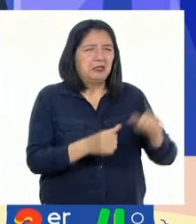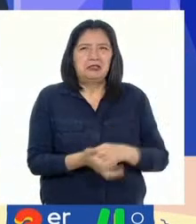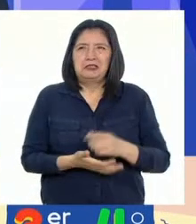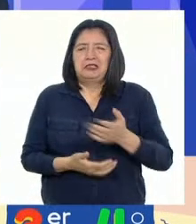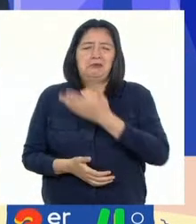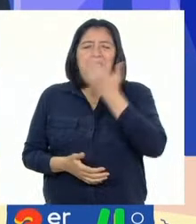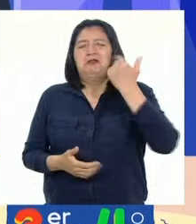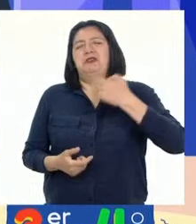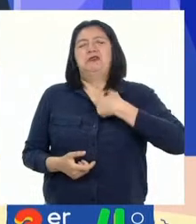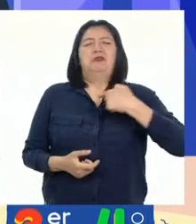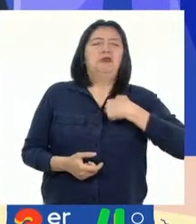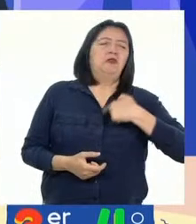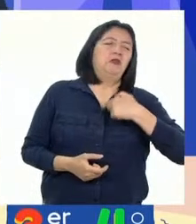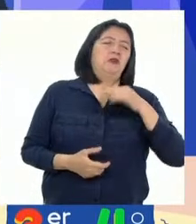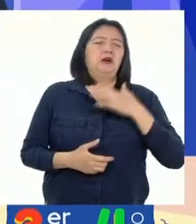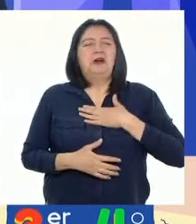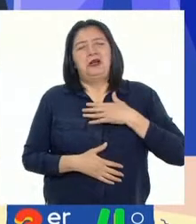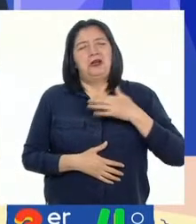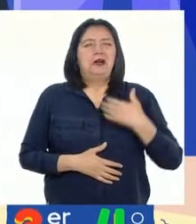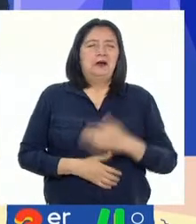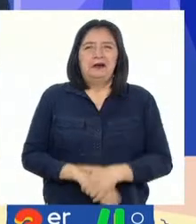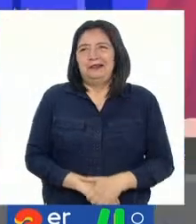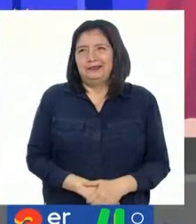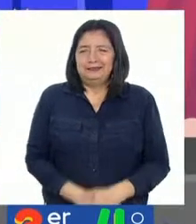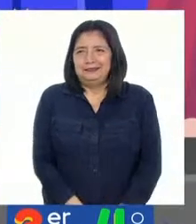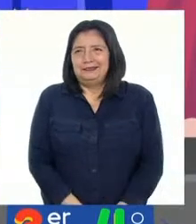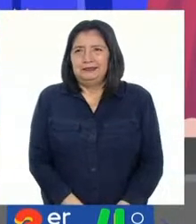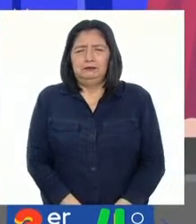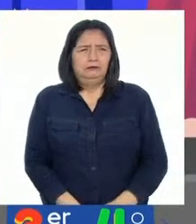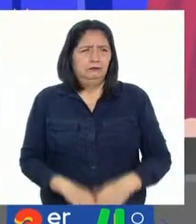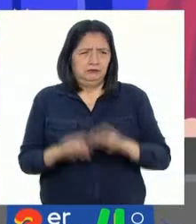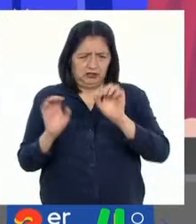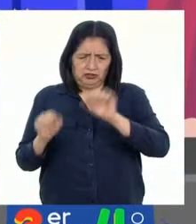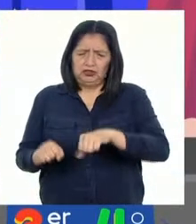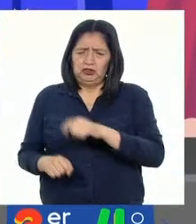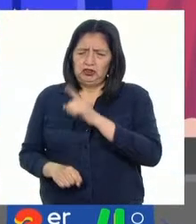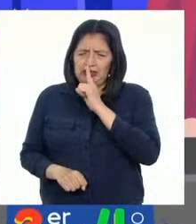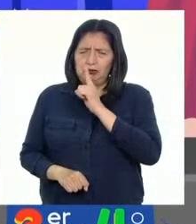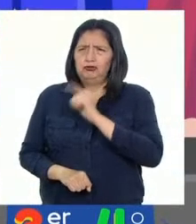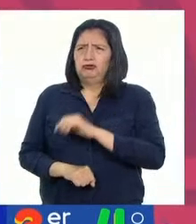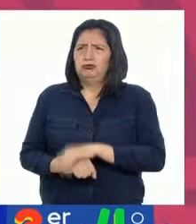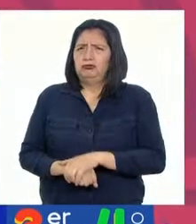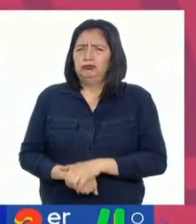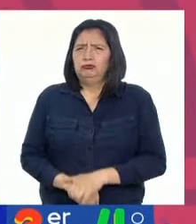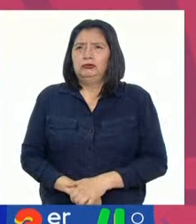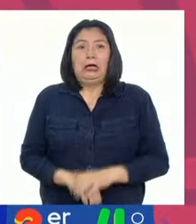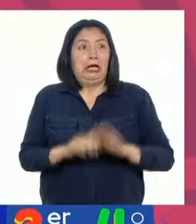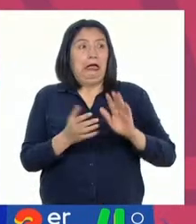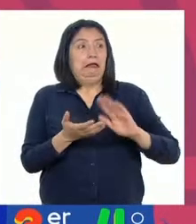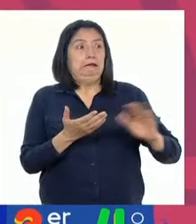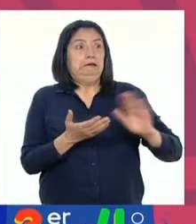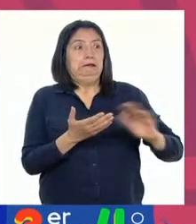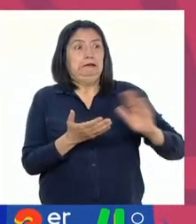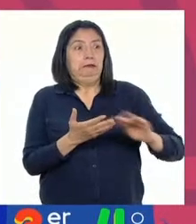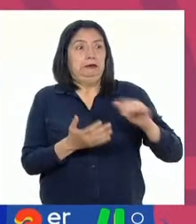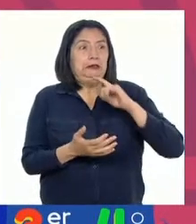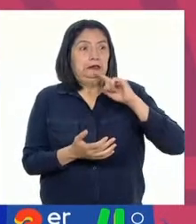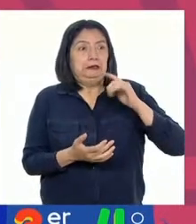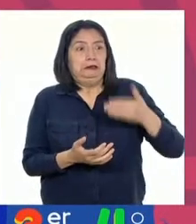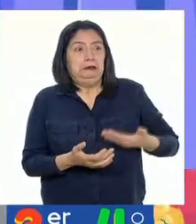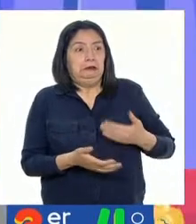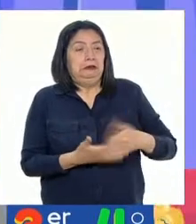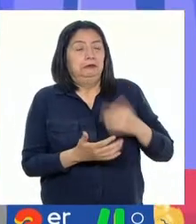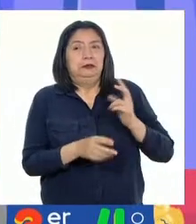¡Nadie es mejor que yo! ¡Ja, ja, ja! ¡Silencio! Perdone, señora